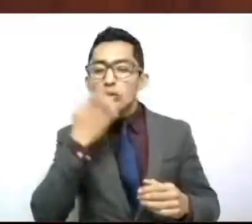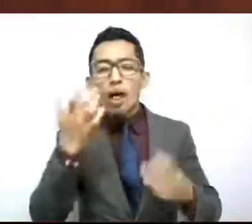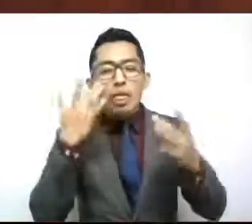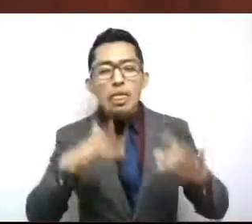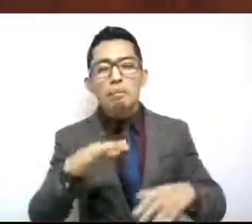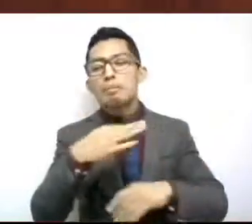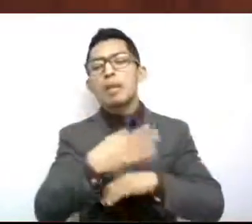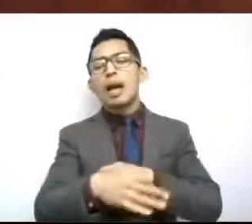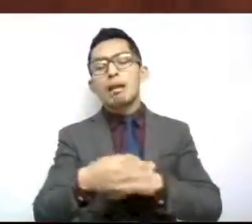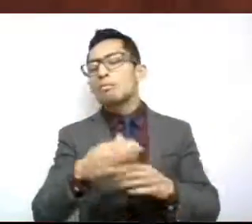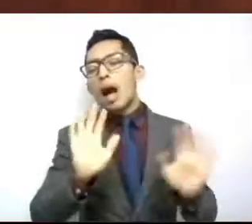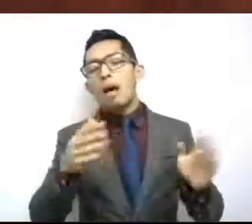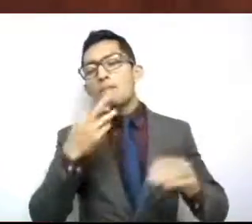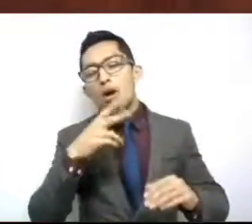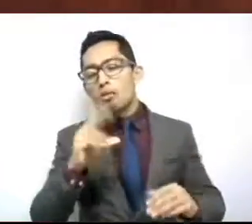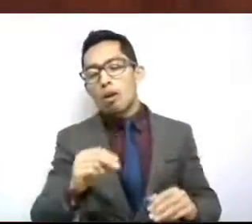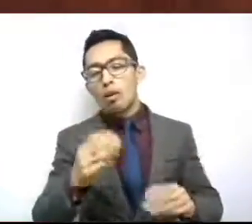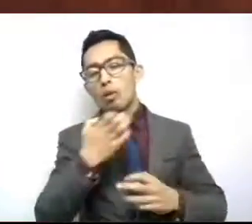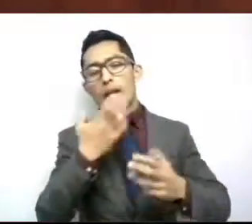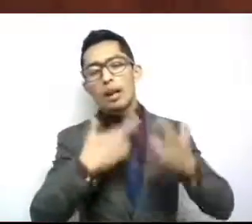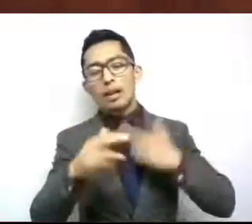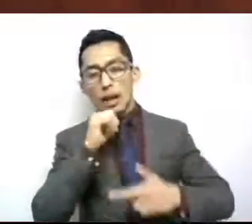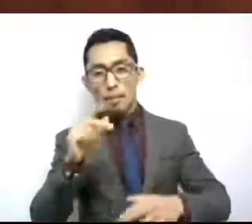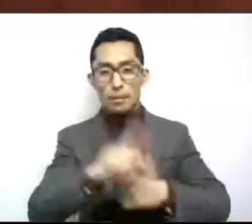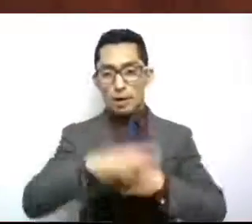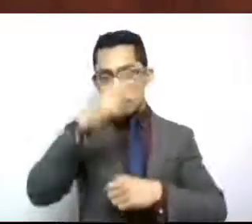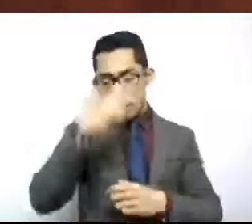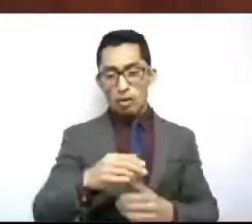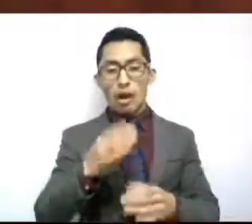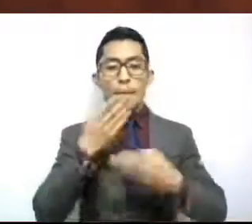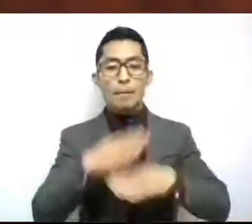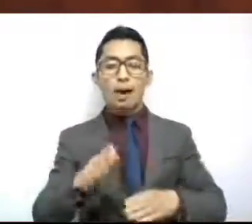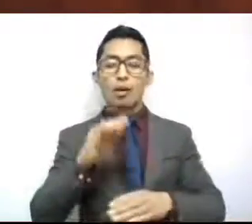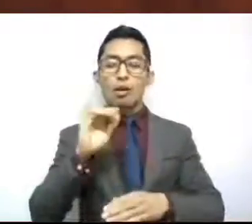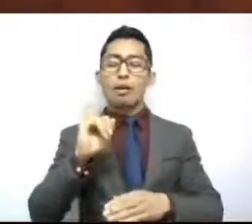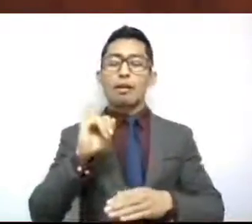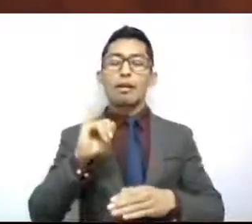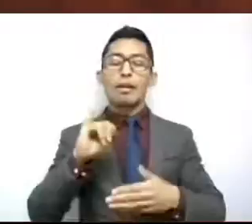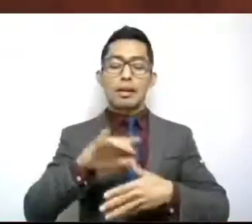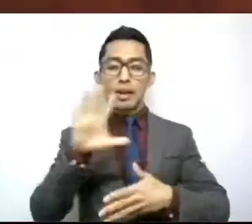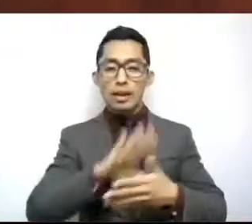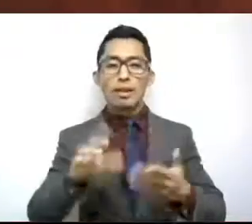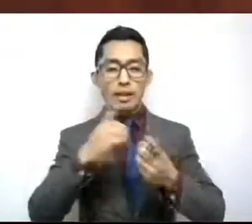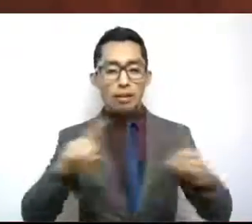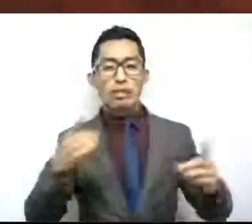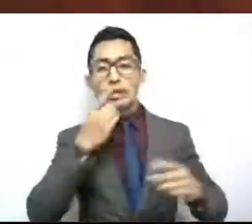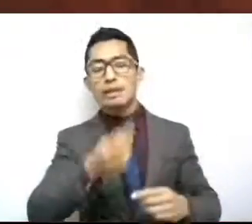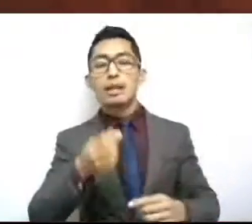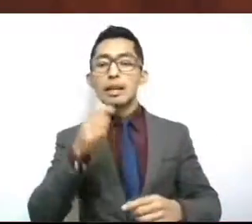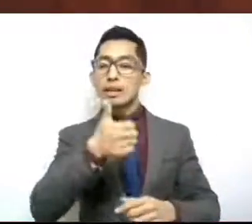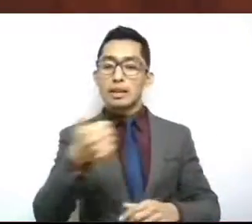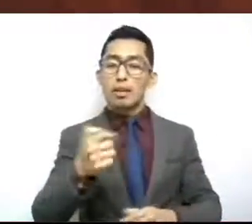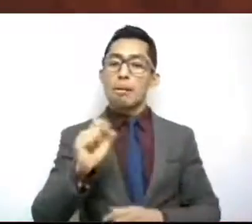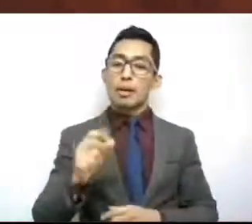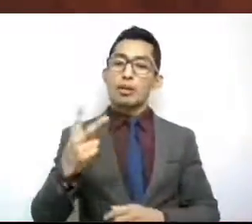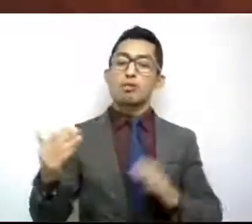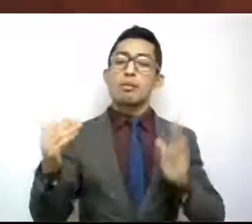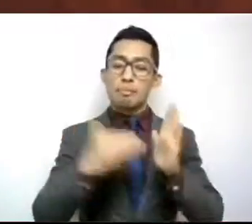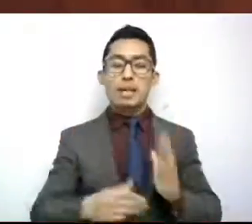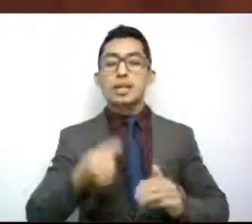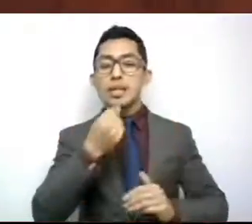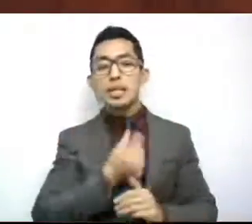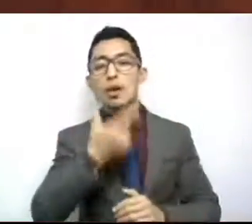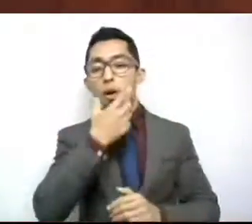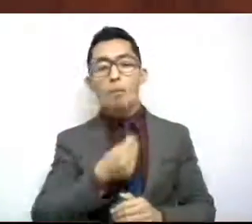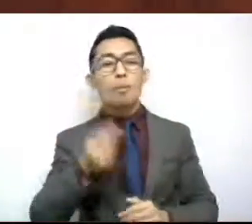para el caso de México, según datos del Banco Interamericano de Desarrollo, 628,000 niñas, niños